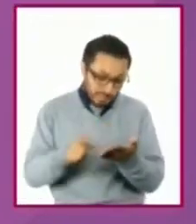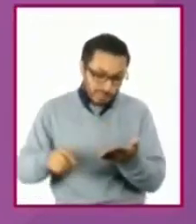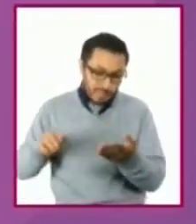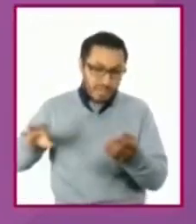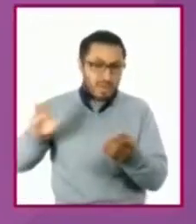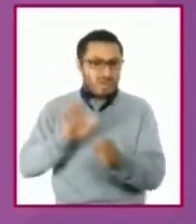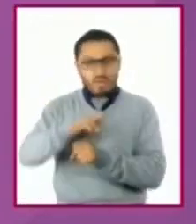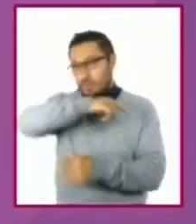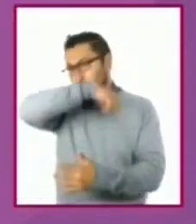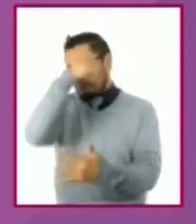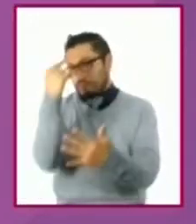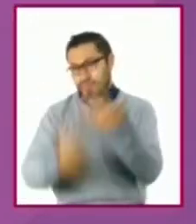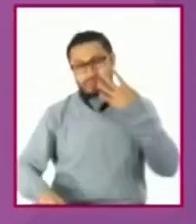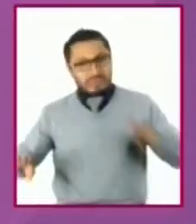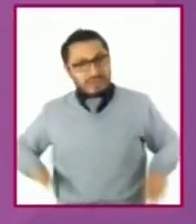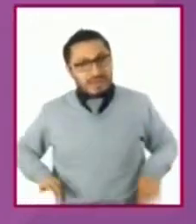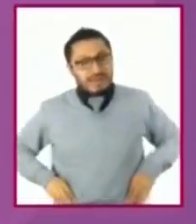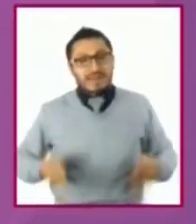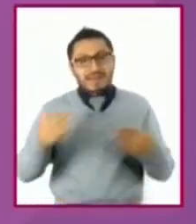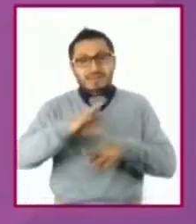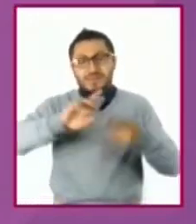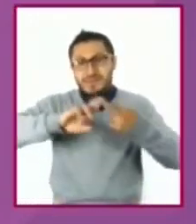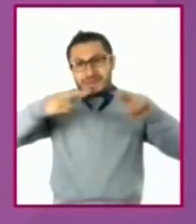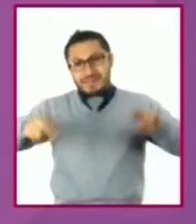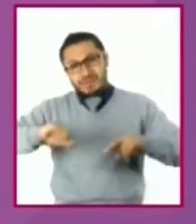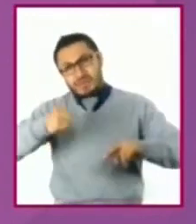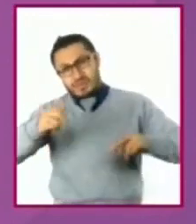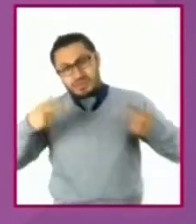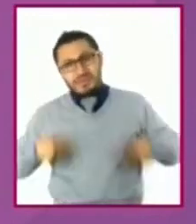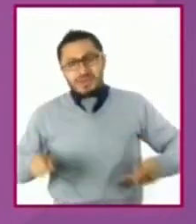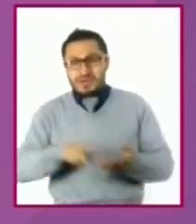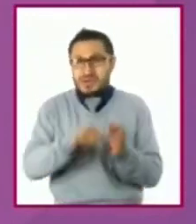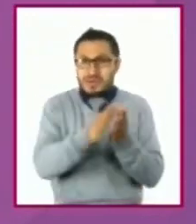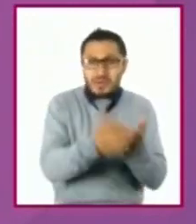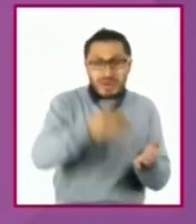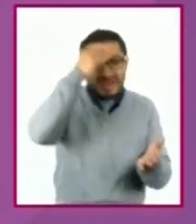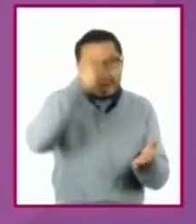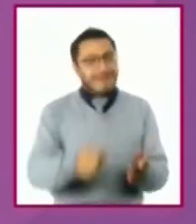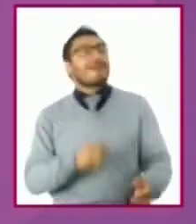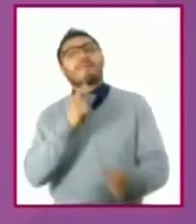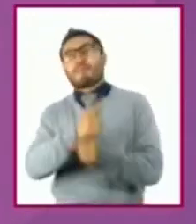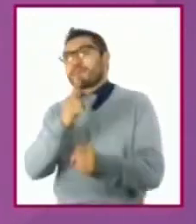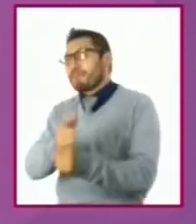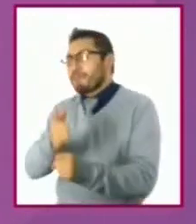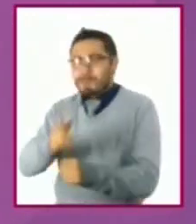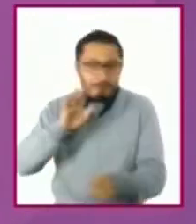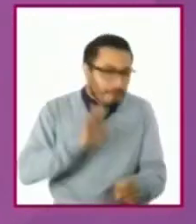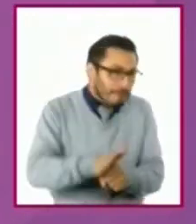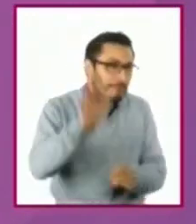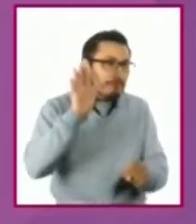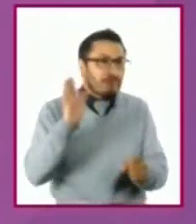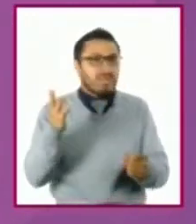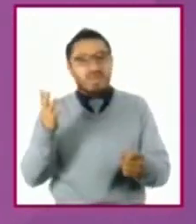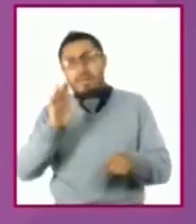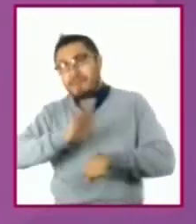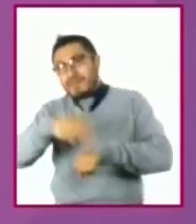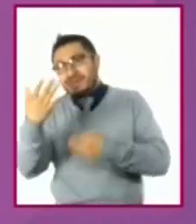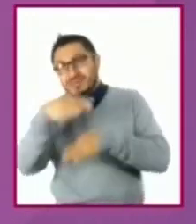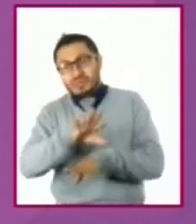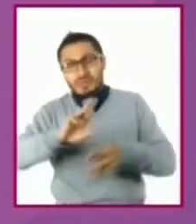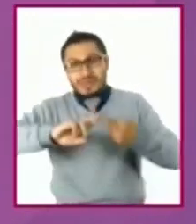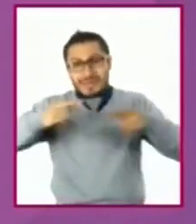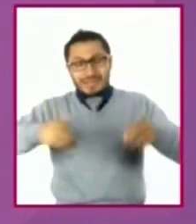el resto de los personajes, lo cual nos ayudaría a saber más sobre el papel de cada uno de los personajes a lo largo de la